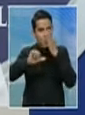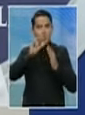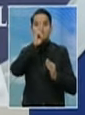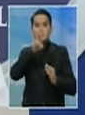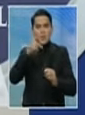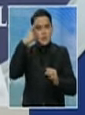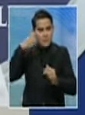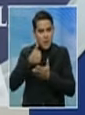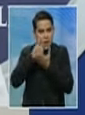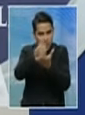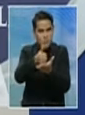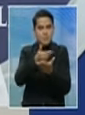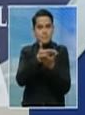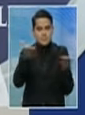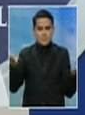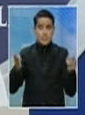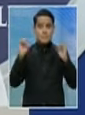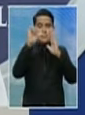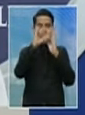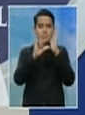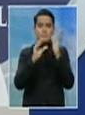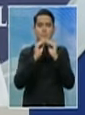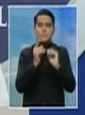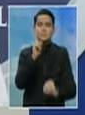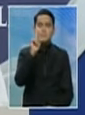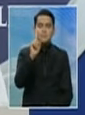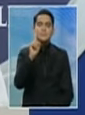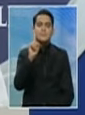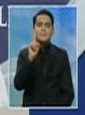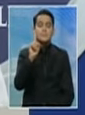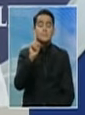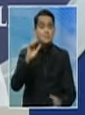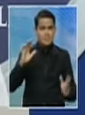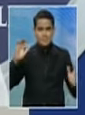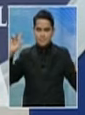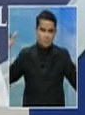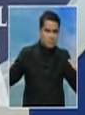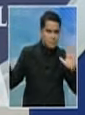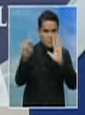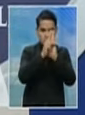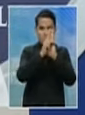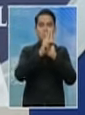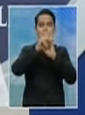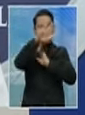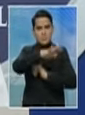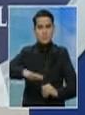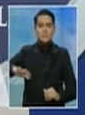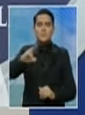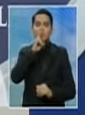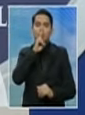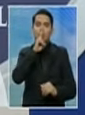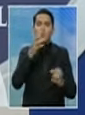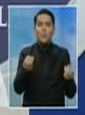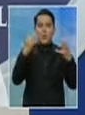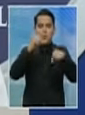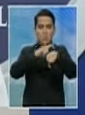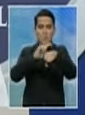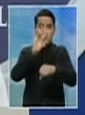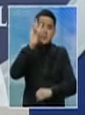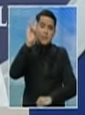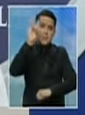constitucionales para el caso. Artículo 1. Quedan restringidas a nivel nacional por un plazo de 7